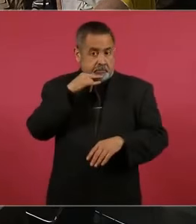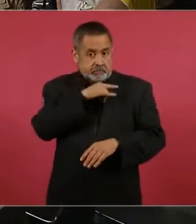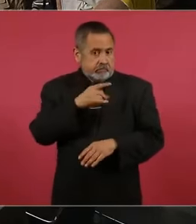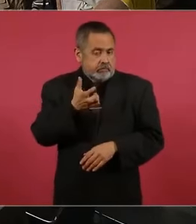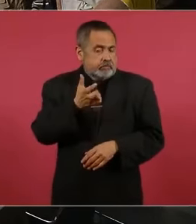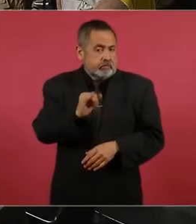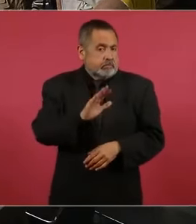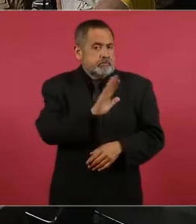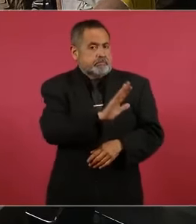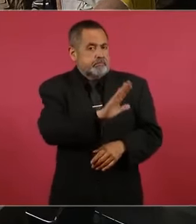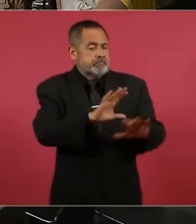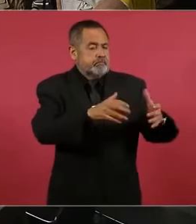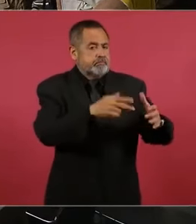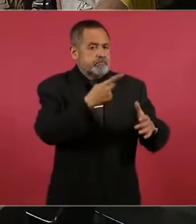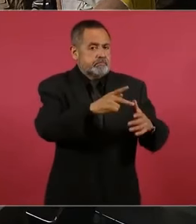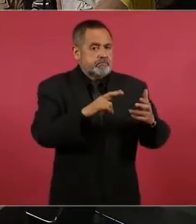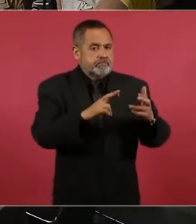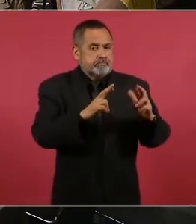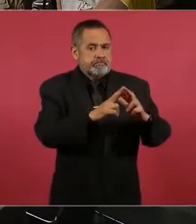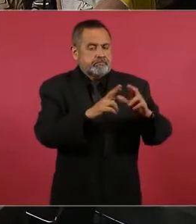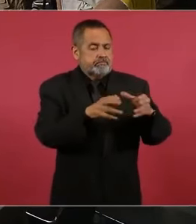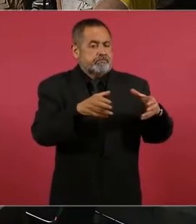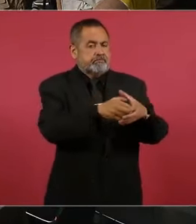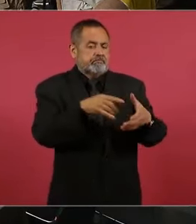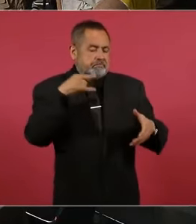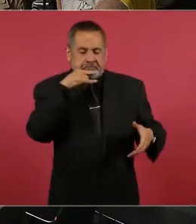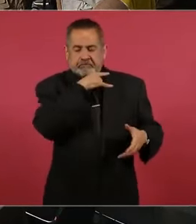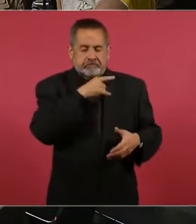es su doctrina.